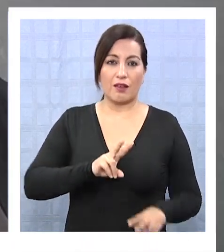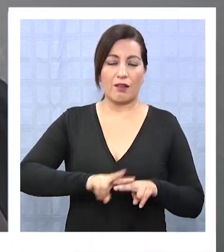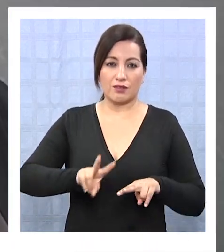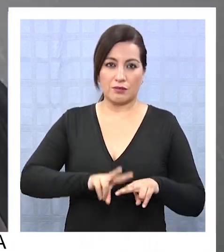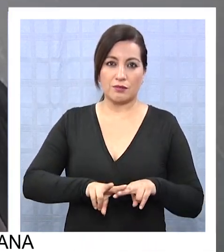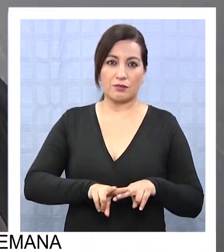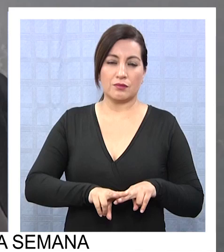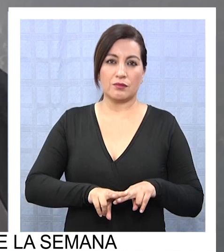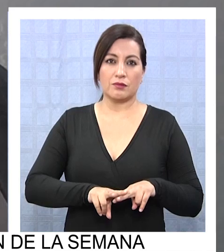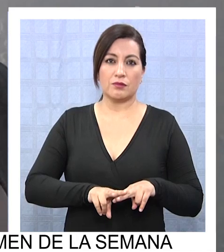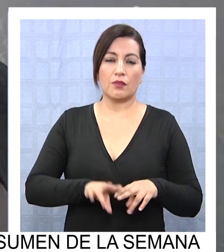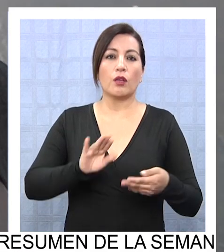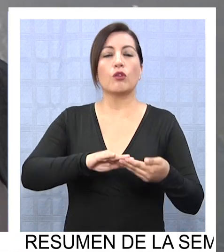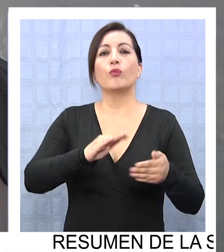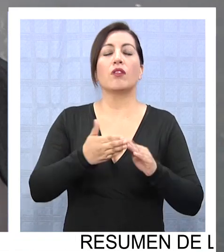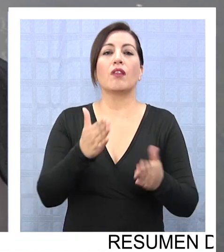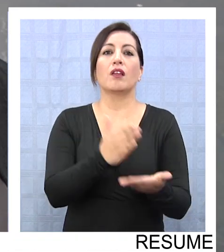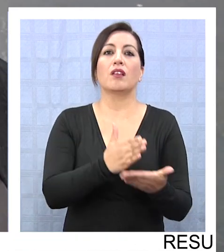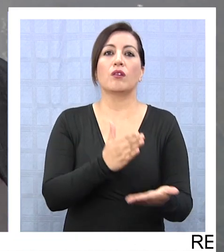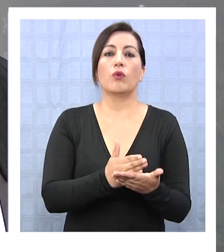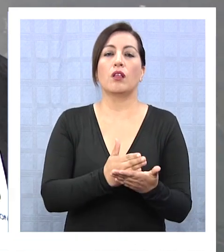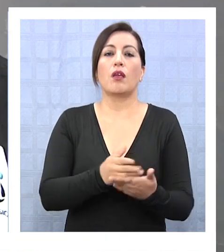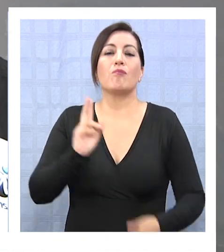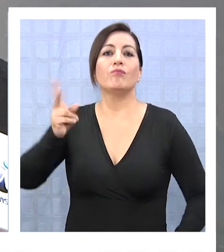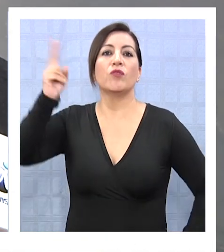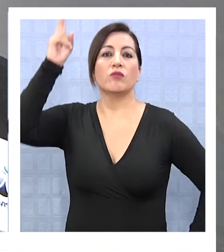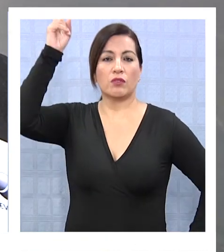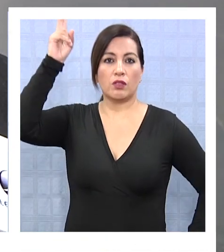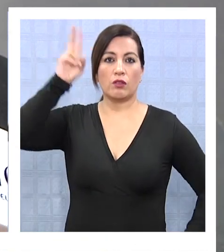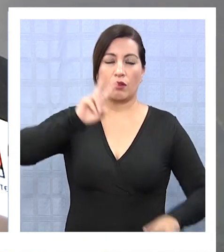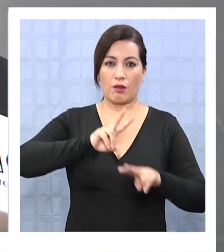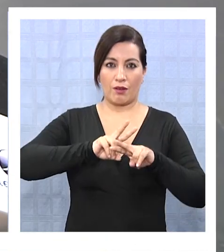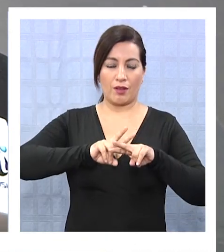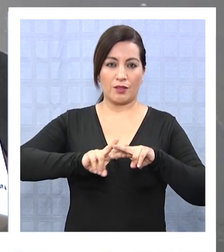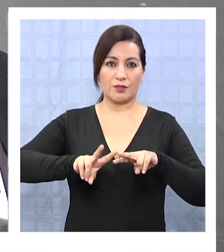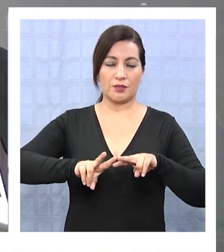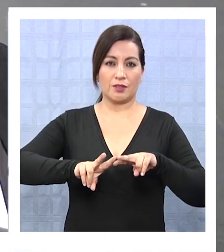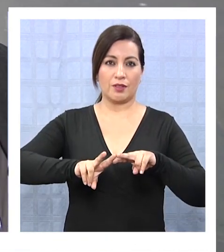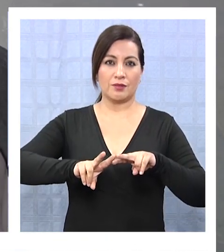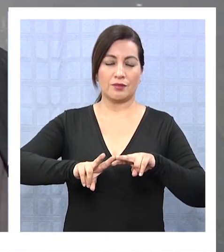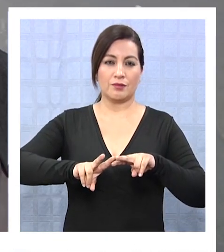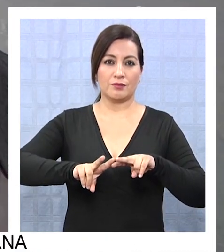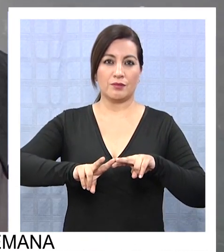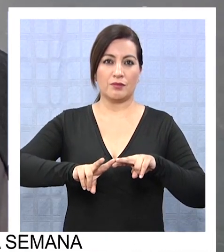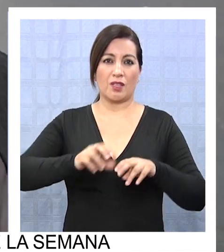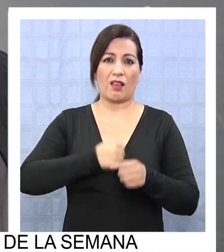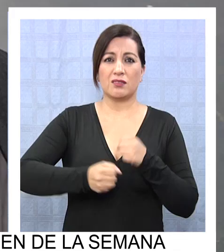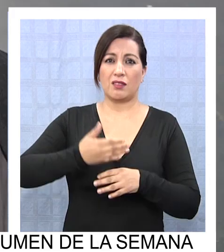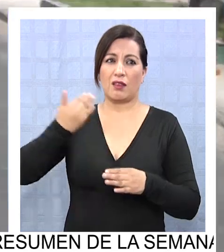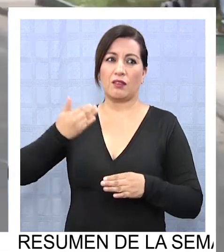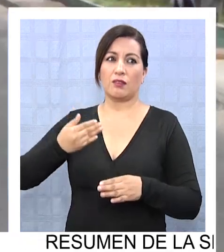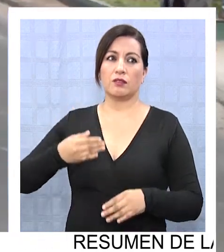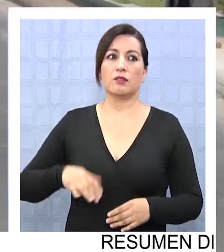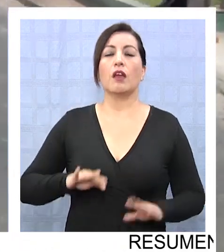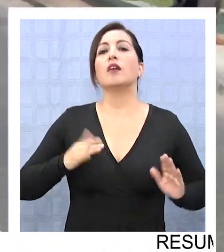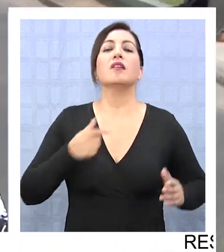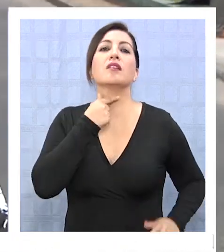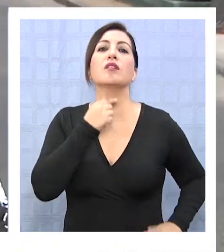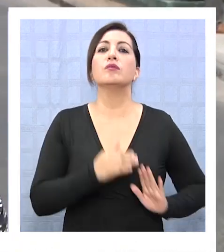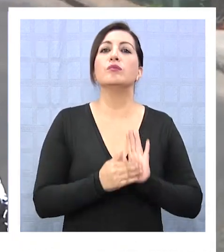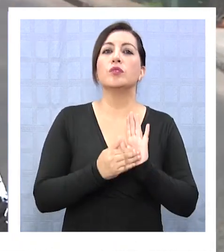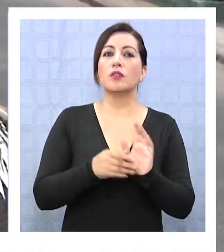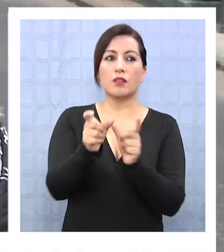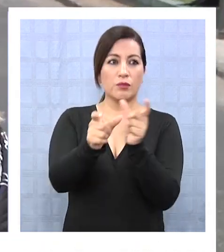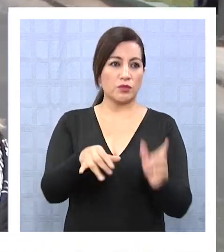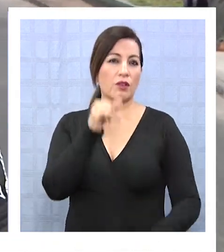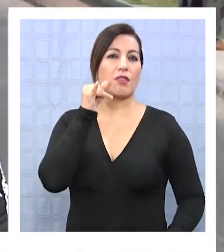la comunidad le impide hacer un acto que ellos tienen durante muchos años. Queremos demostrarle a